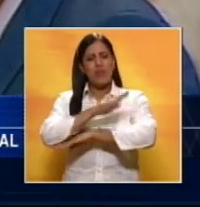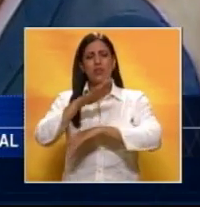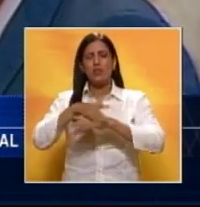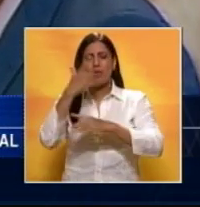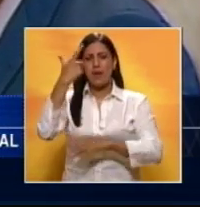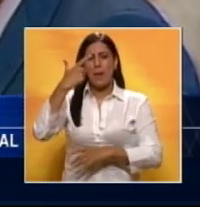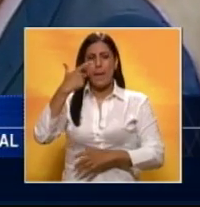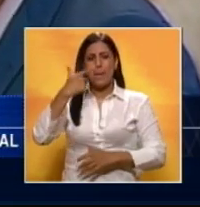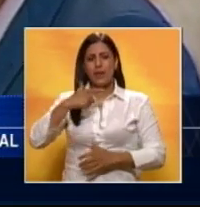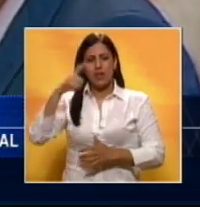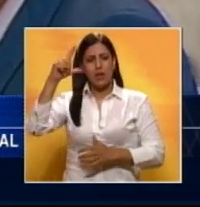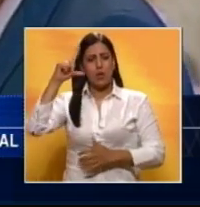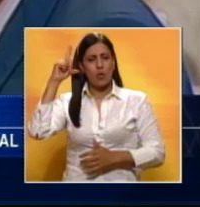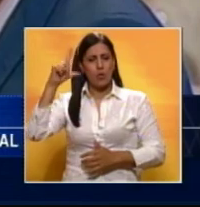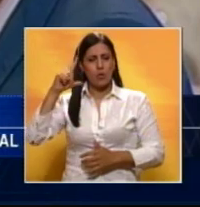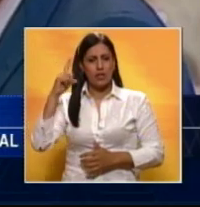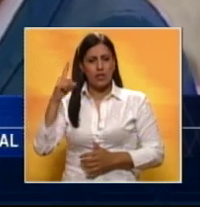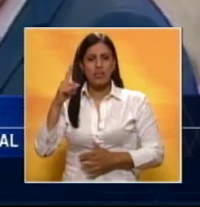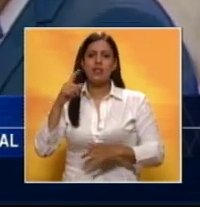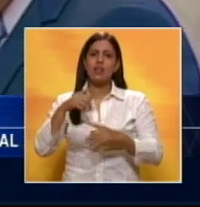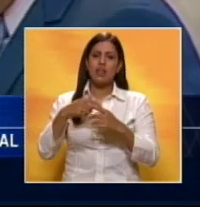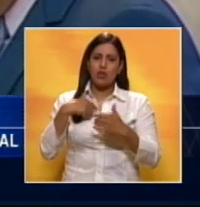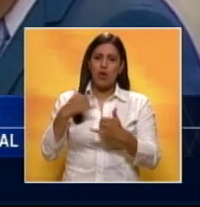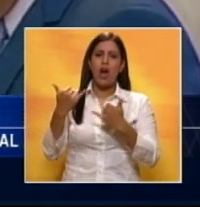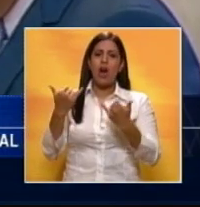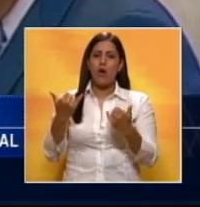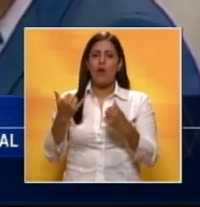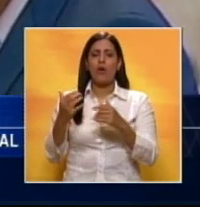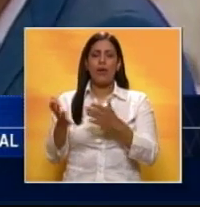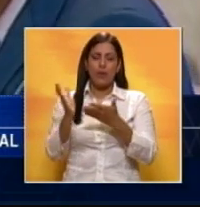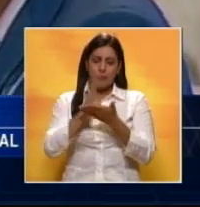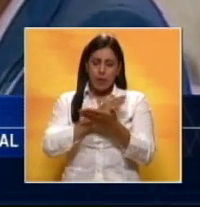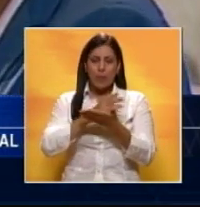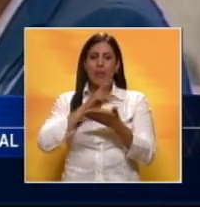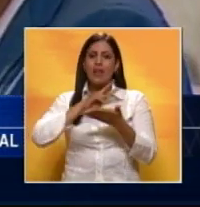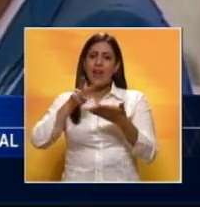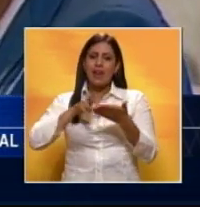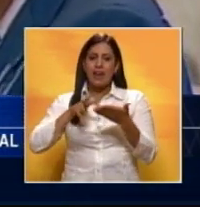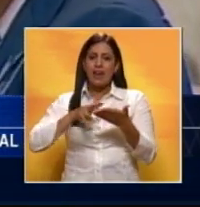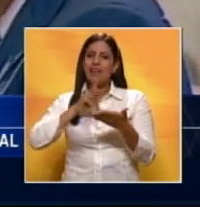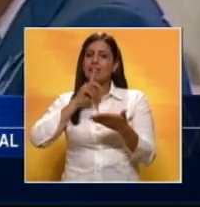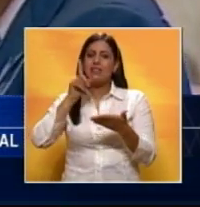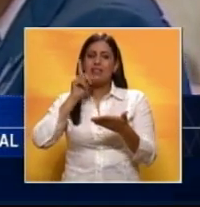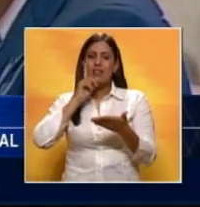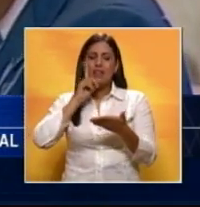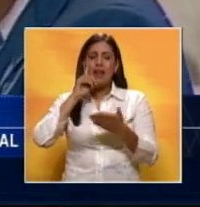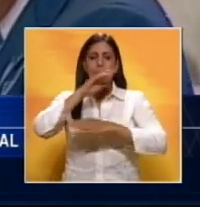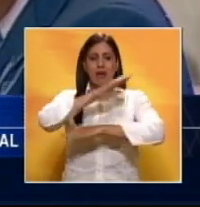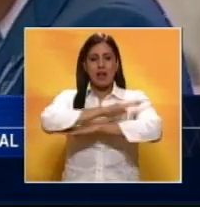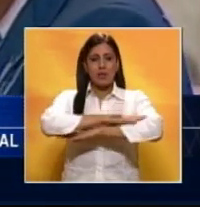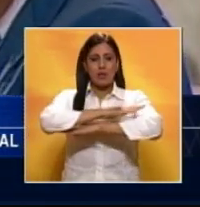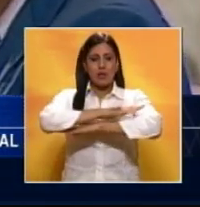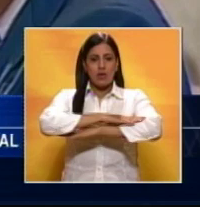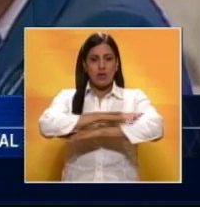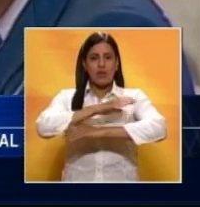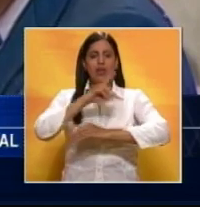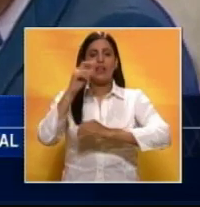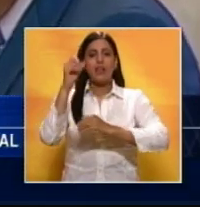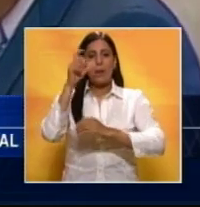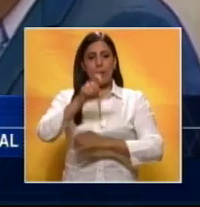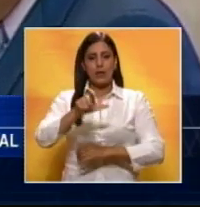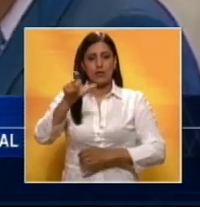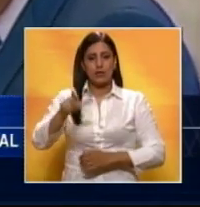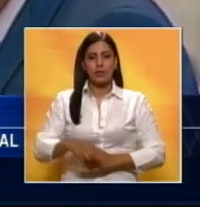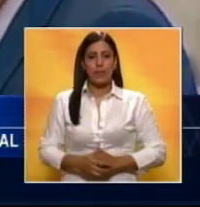la ciudadana fiscal, y paso a relatar las actuaciones de esta